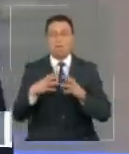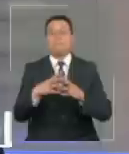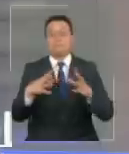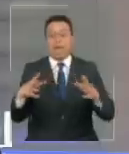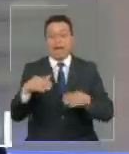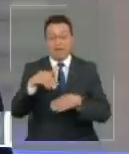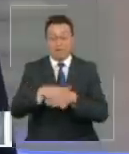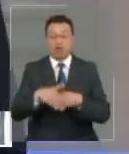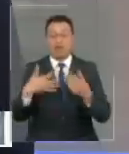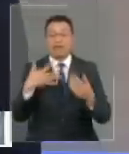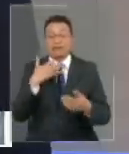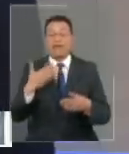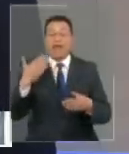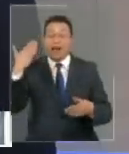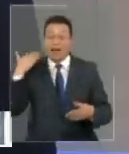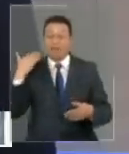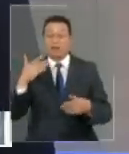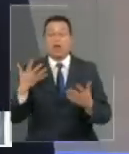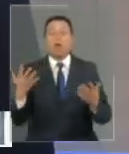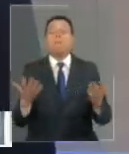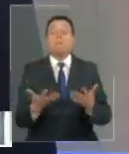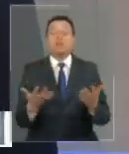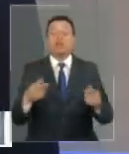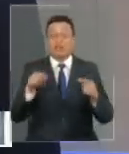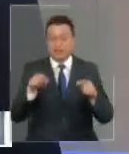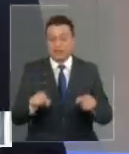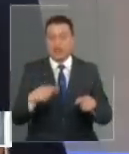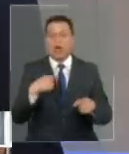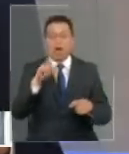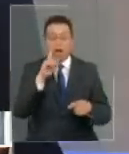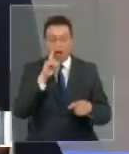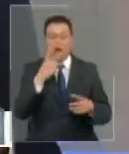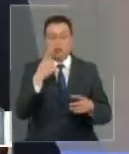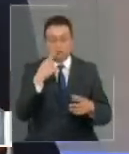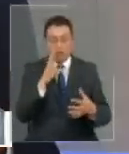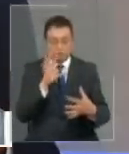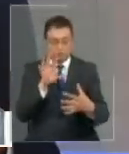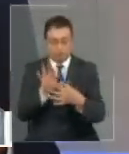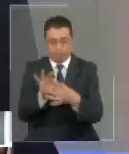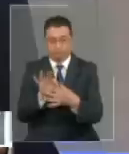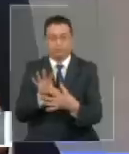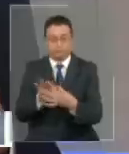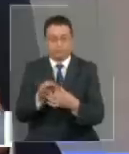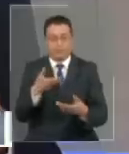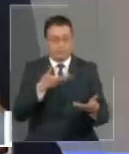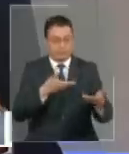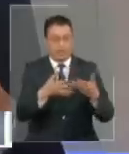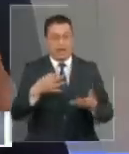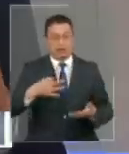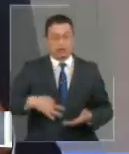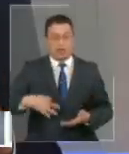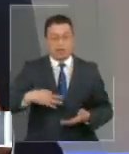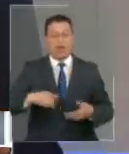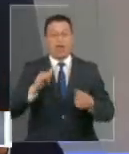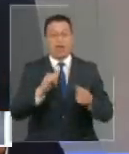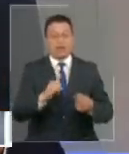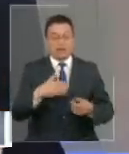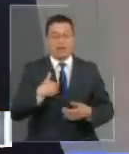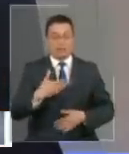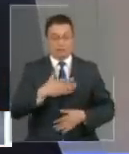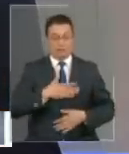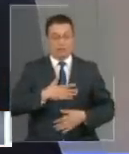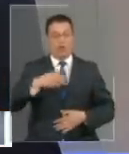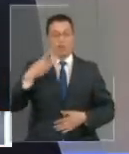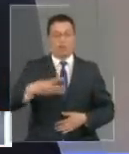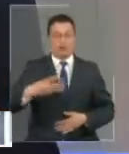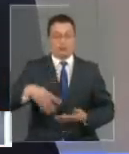gente que antes, precisamente porque hay una relación entre la ciudadanía y el gobierno local